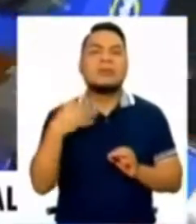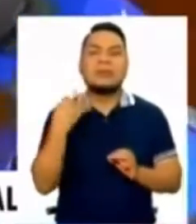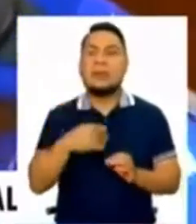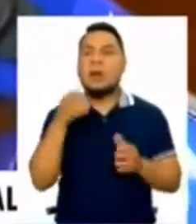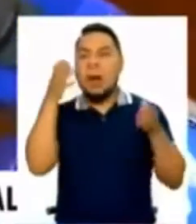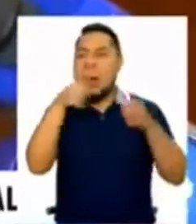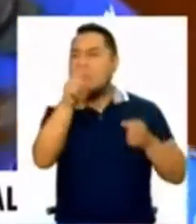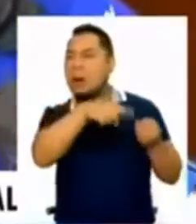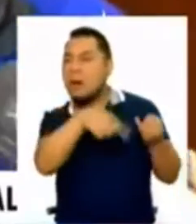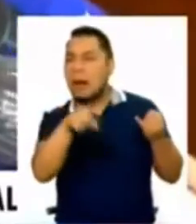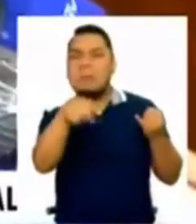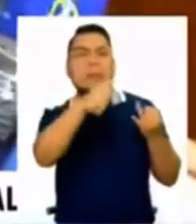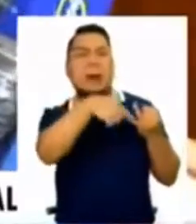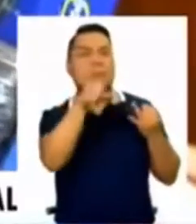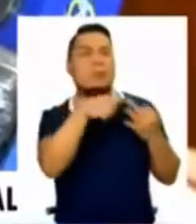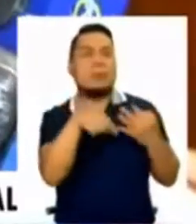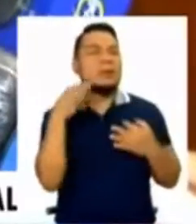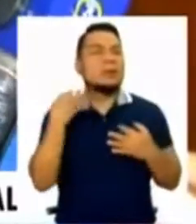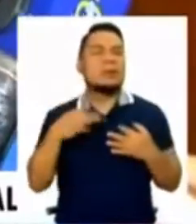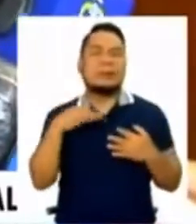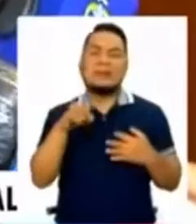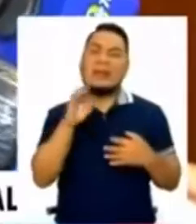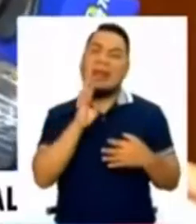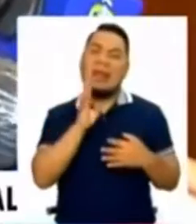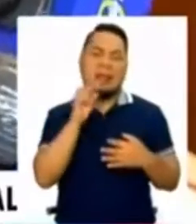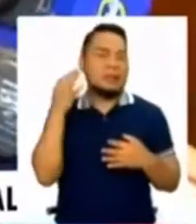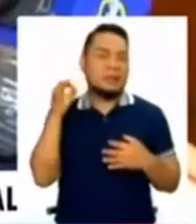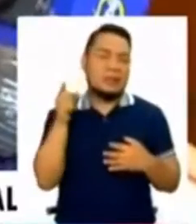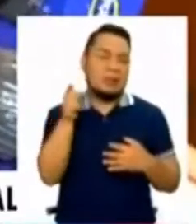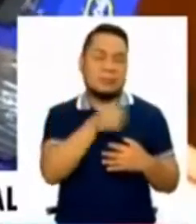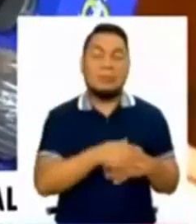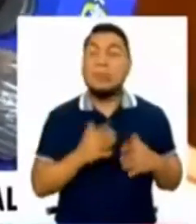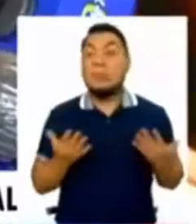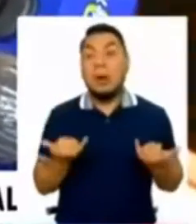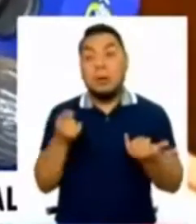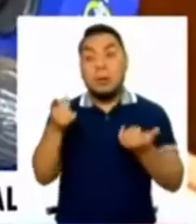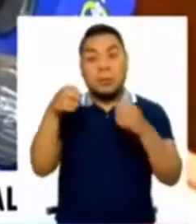y a decir y pedir su cierre. Pero ya que tenemos esta renuncia, yo creo que